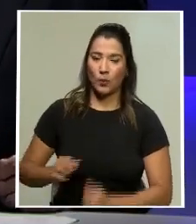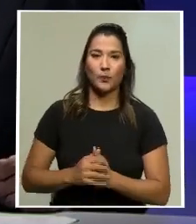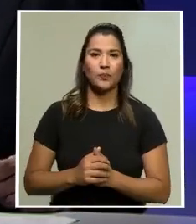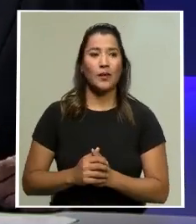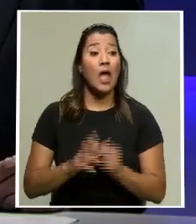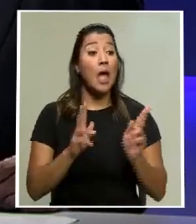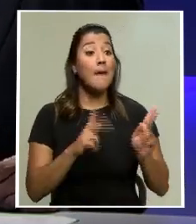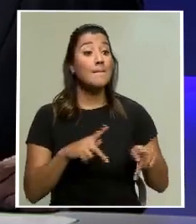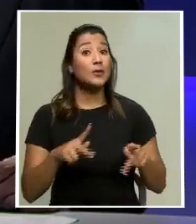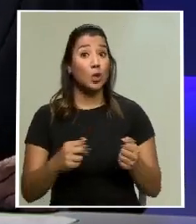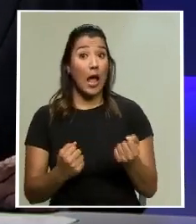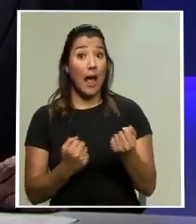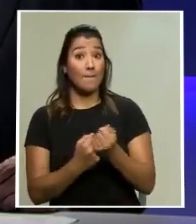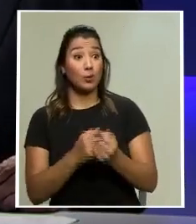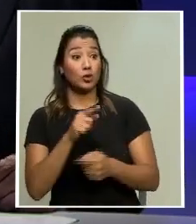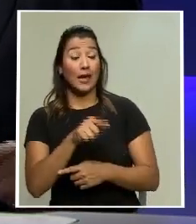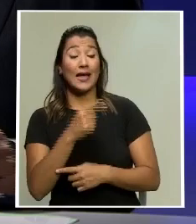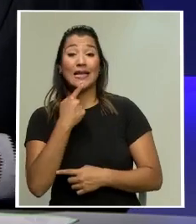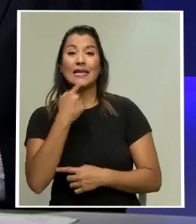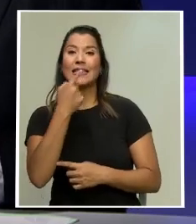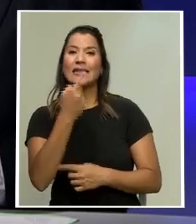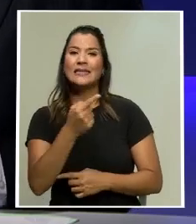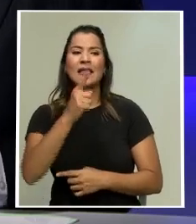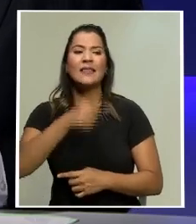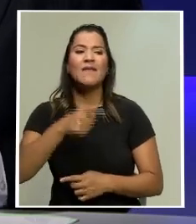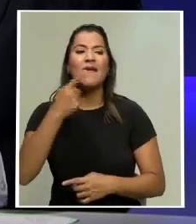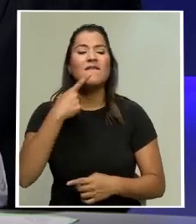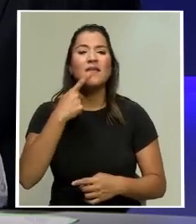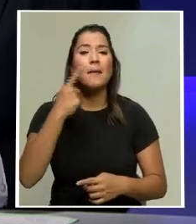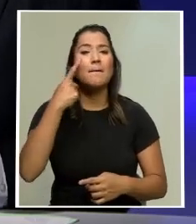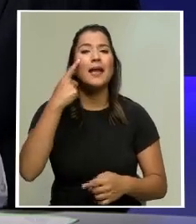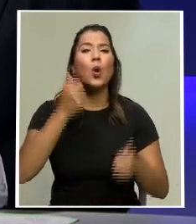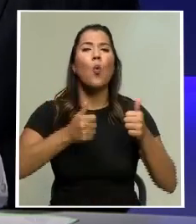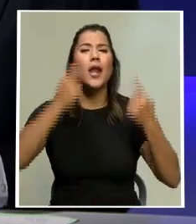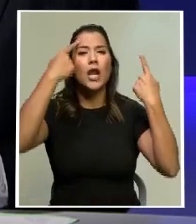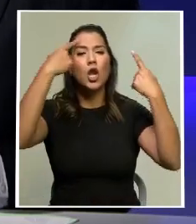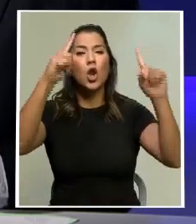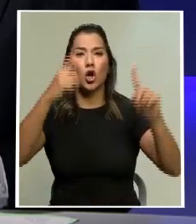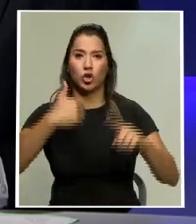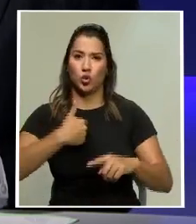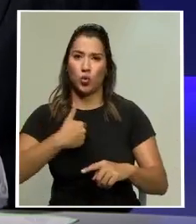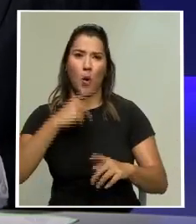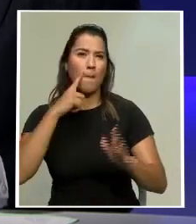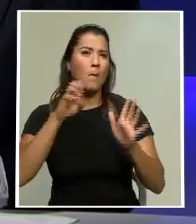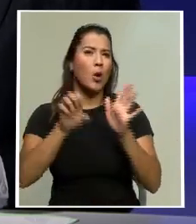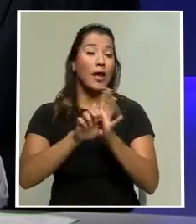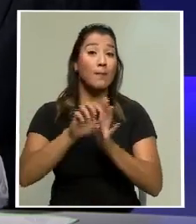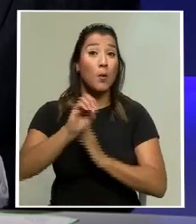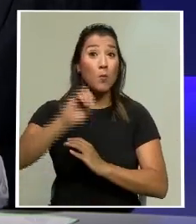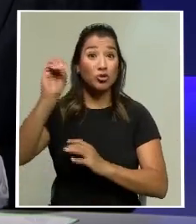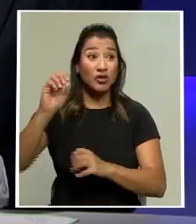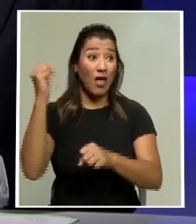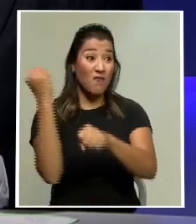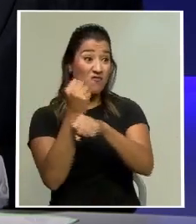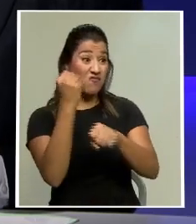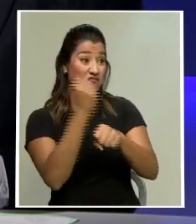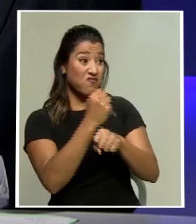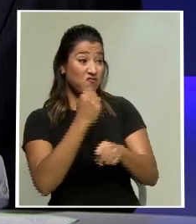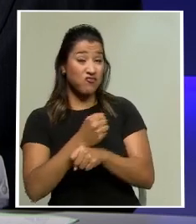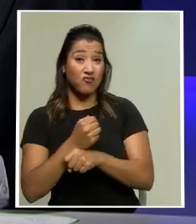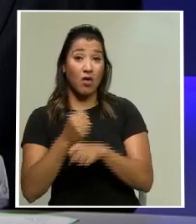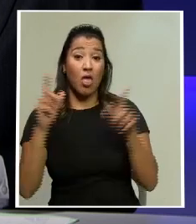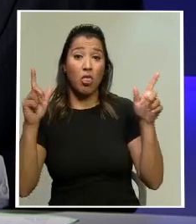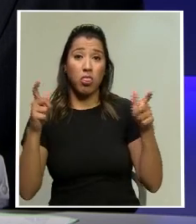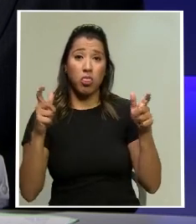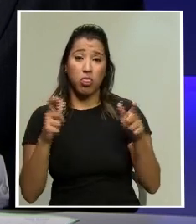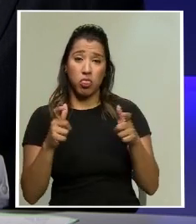apoyan dicen también que hay que ver sus logros concretos, como la caída de la tasa de homicidios, de 50 homicidios